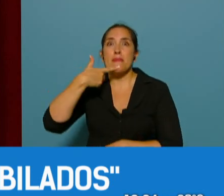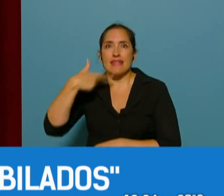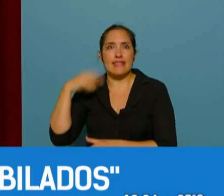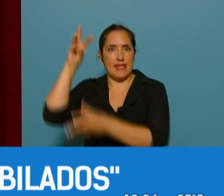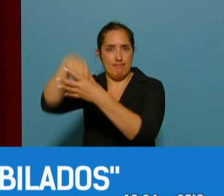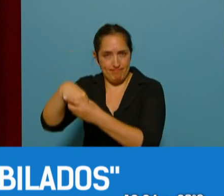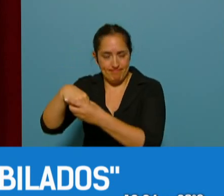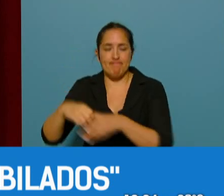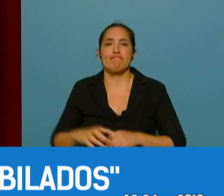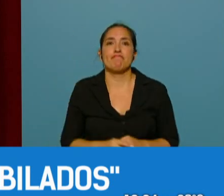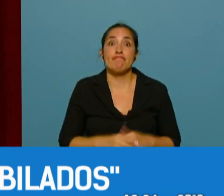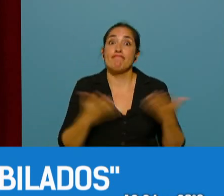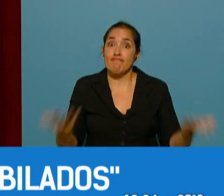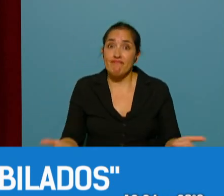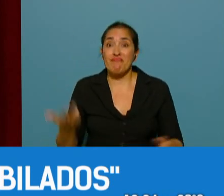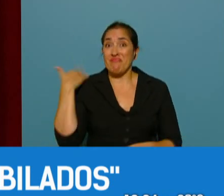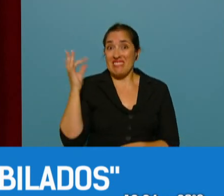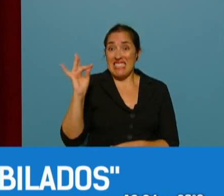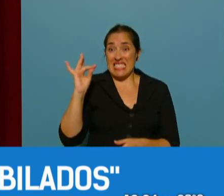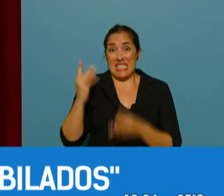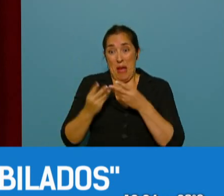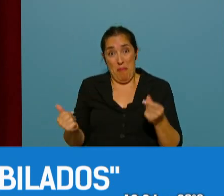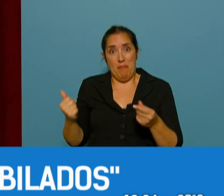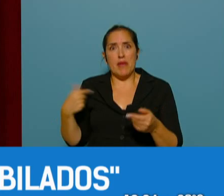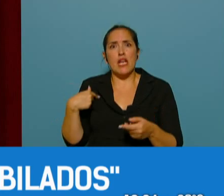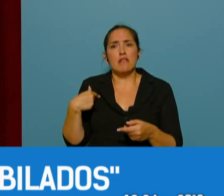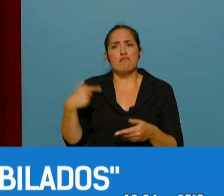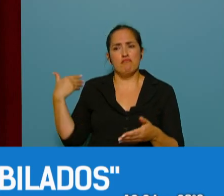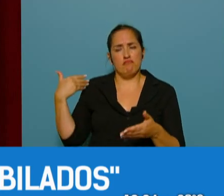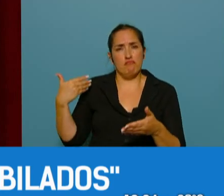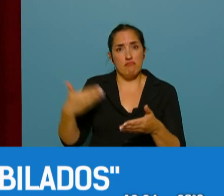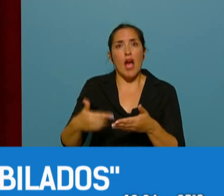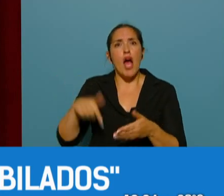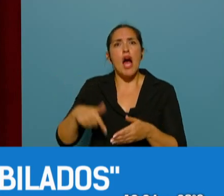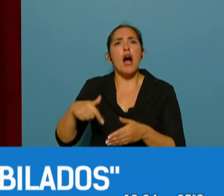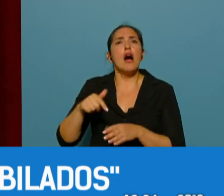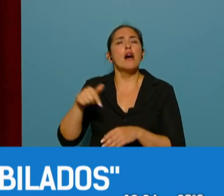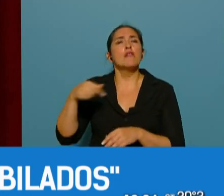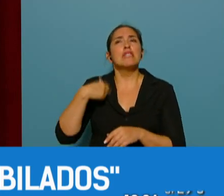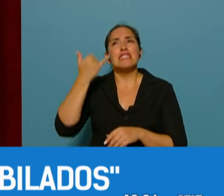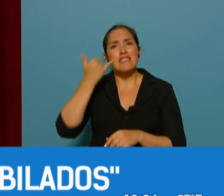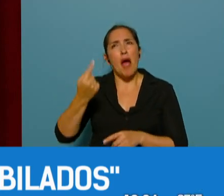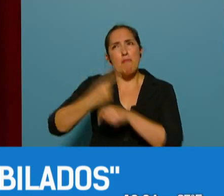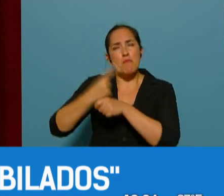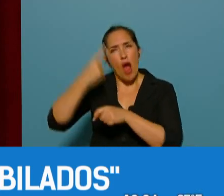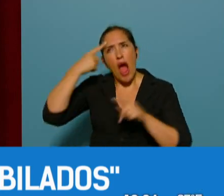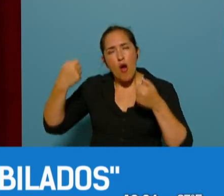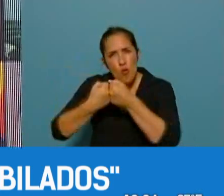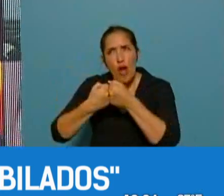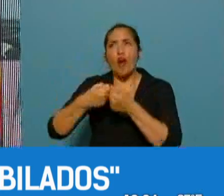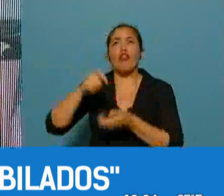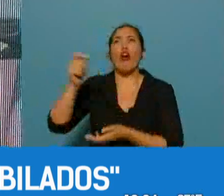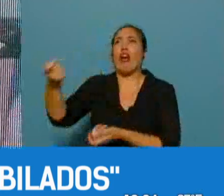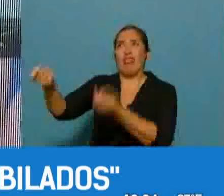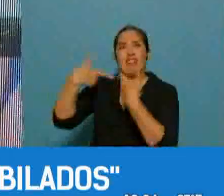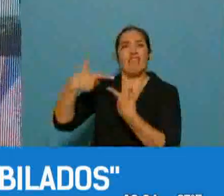Salud. Desde fines de diciembre estamos recibiendo, a un ritmo menor al que acordamos contractualmente, dosis